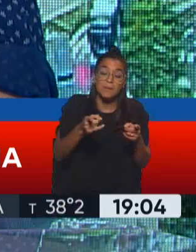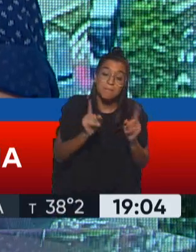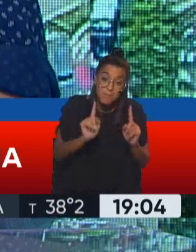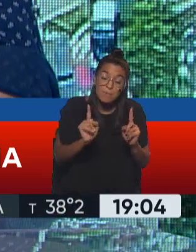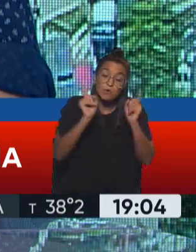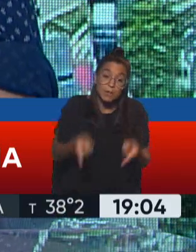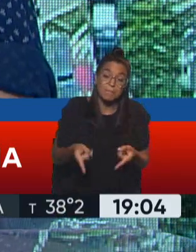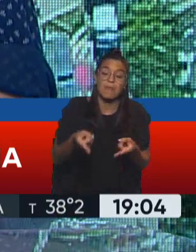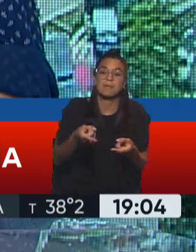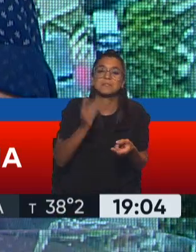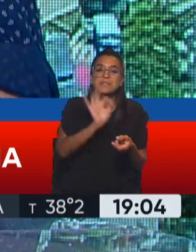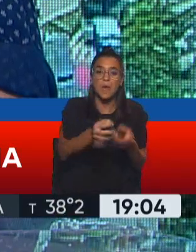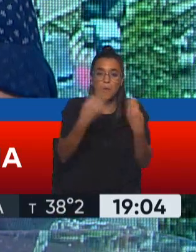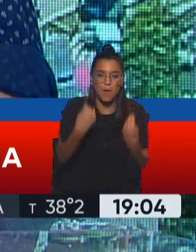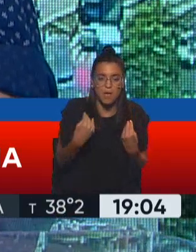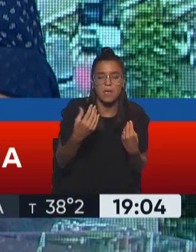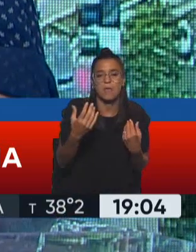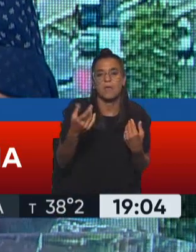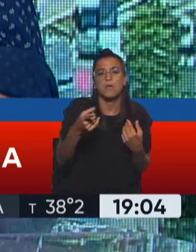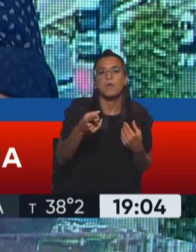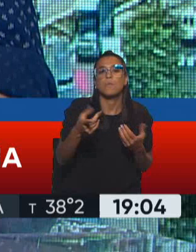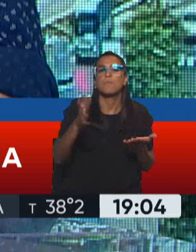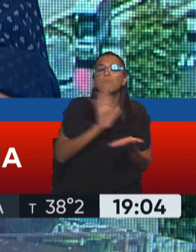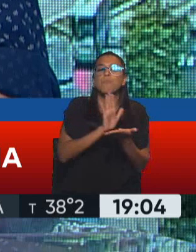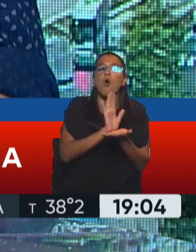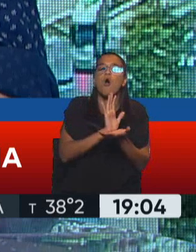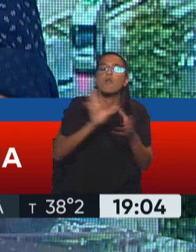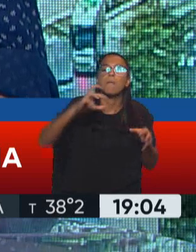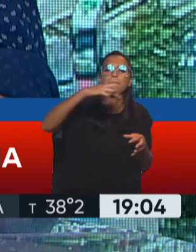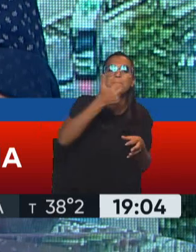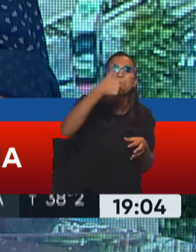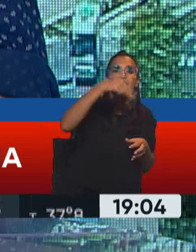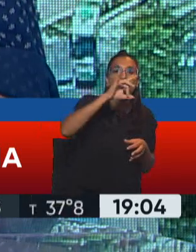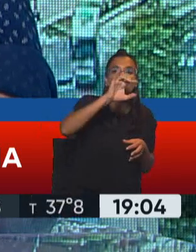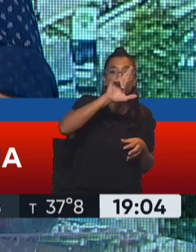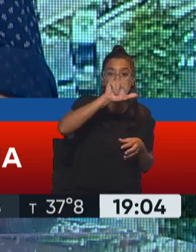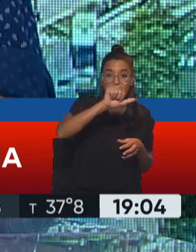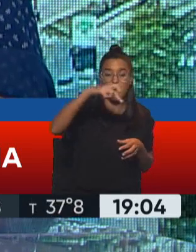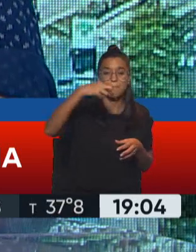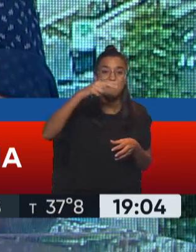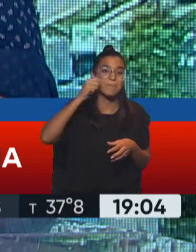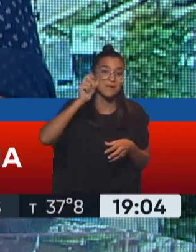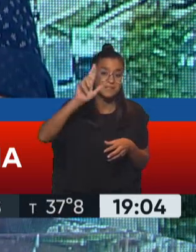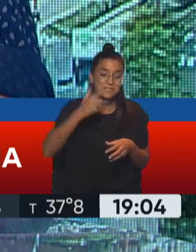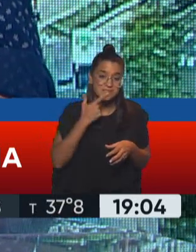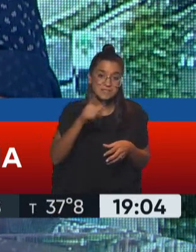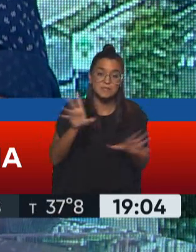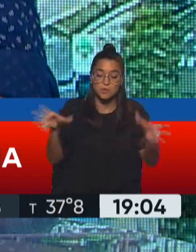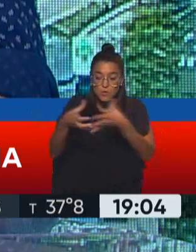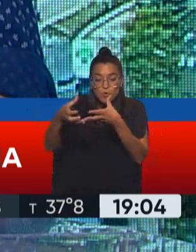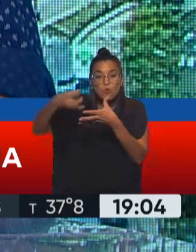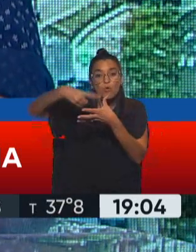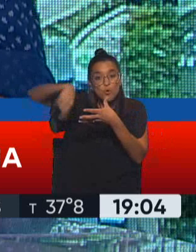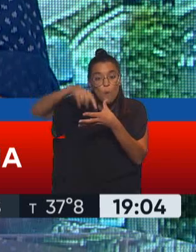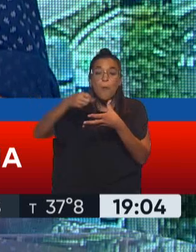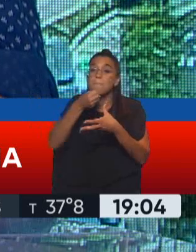salta a la luz a través de los Pandora Papers, que es ese archivo que tiene el Consorcio